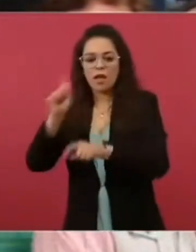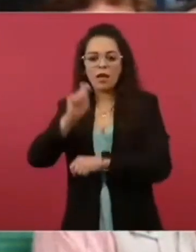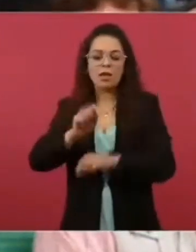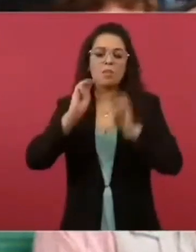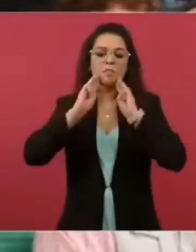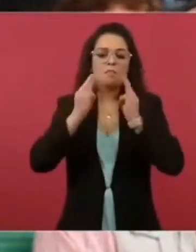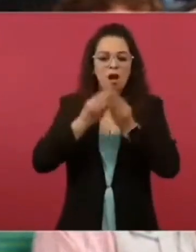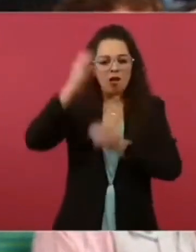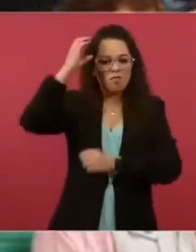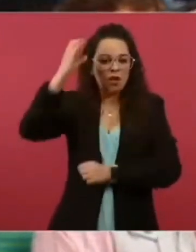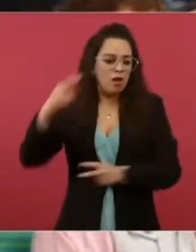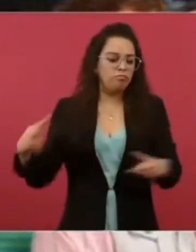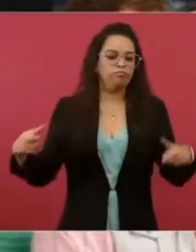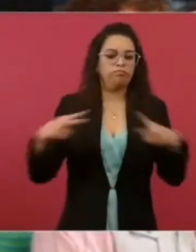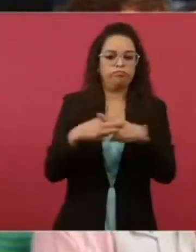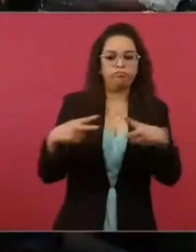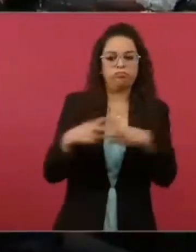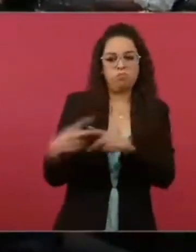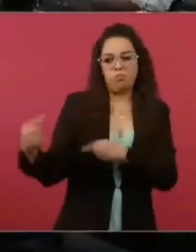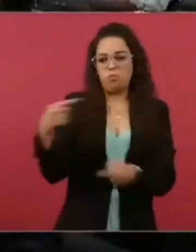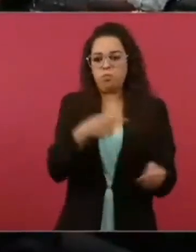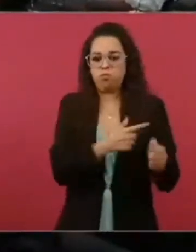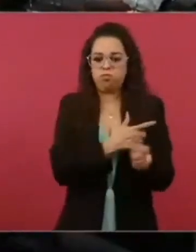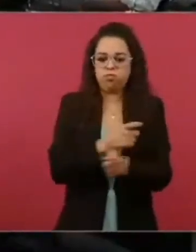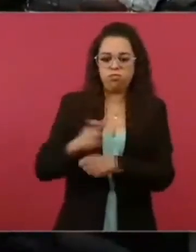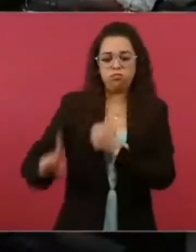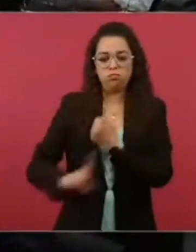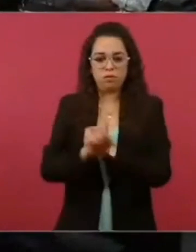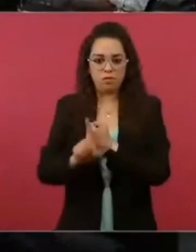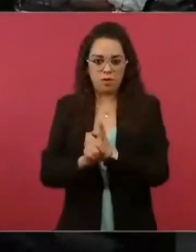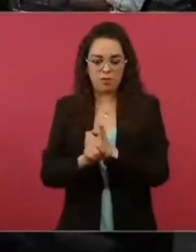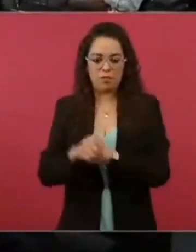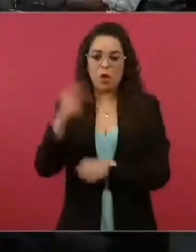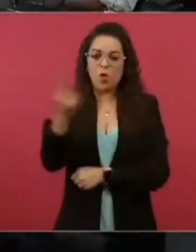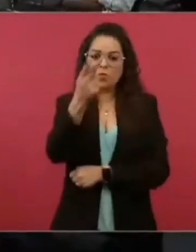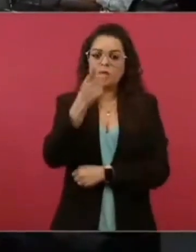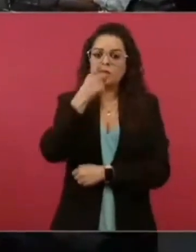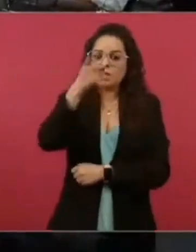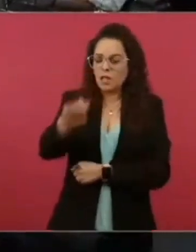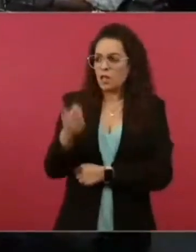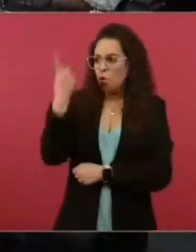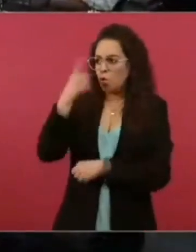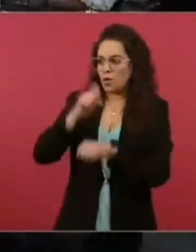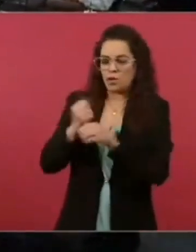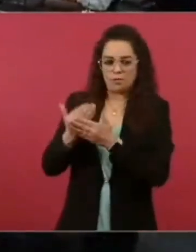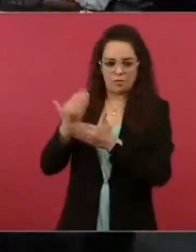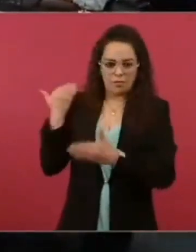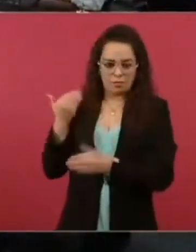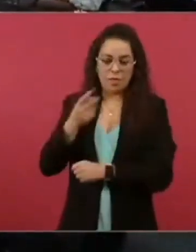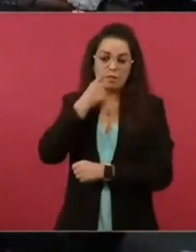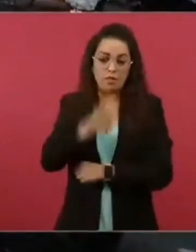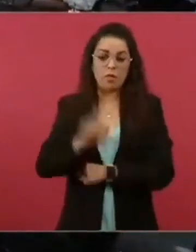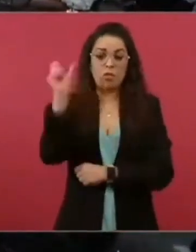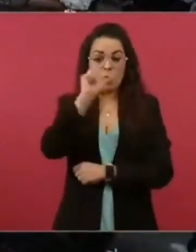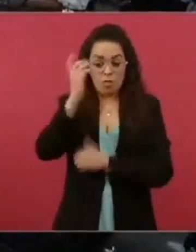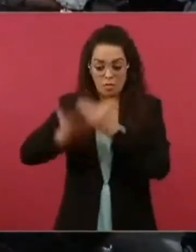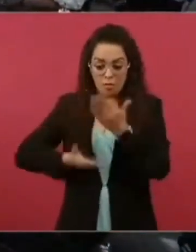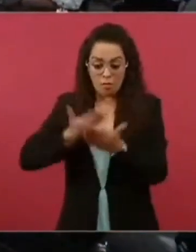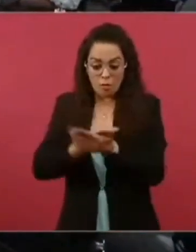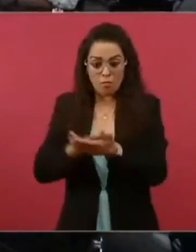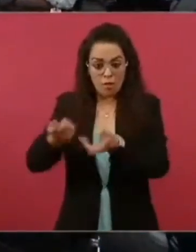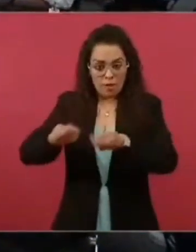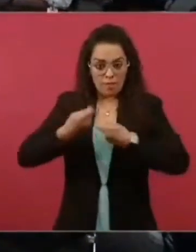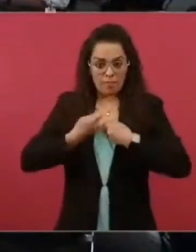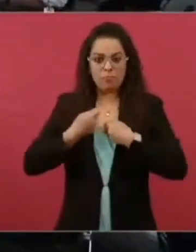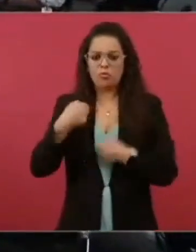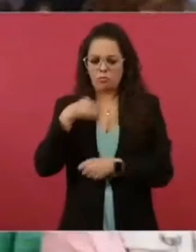mañanera, señor presidente, usted comentó que estaba a favor de cualquier propuesta que hubiera, siempre y cuando no hubiera violencia. Yo le